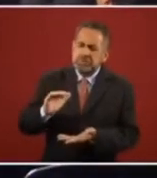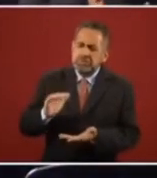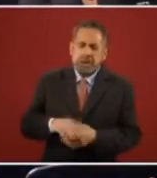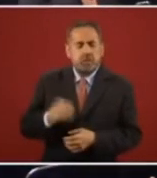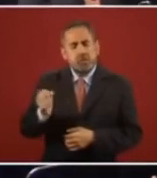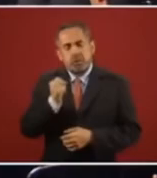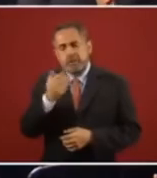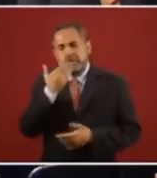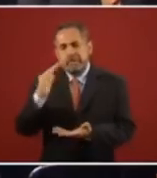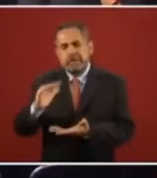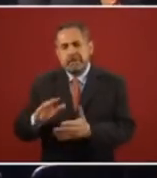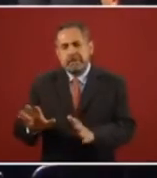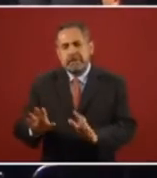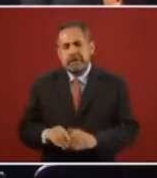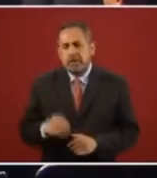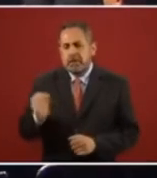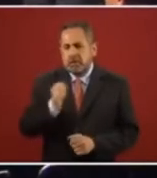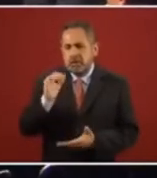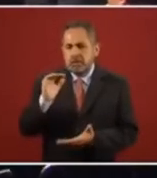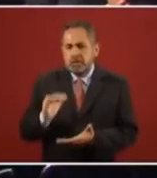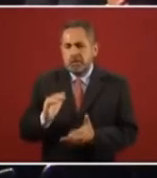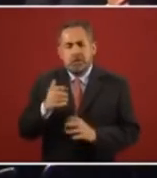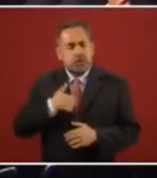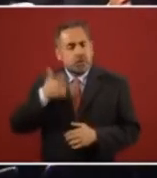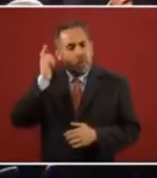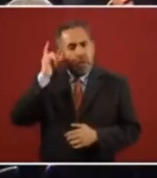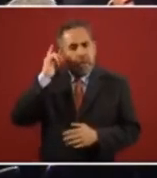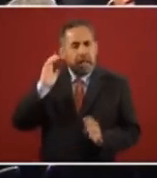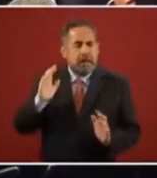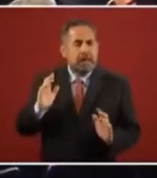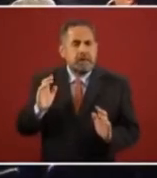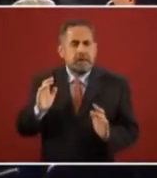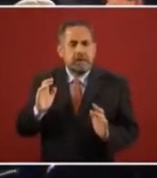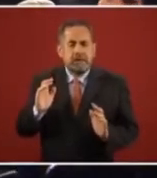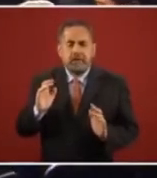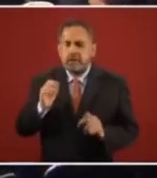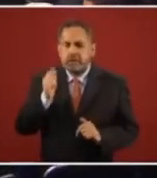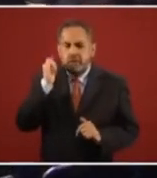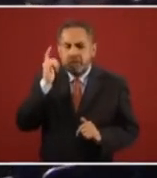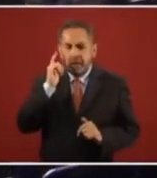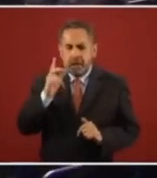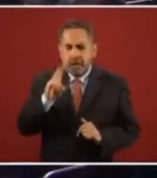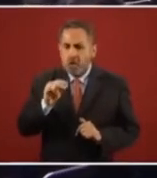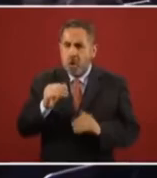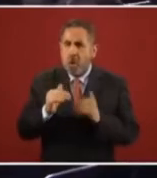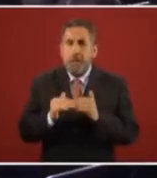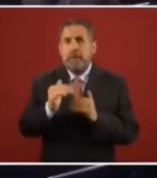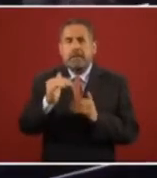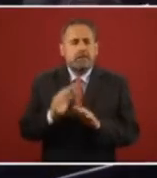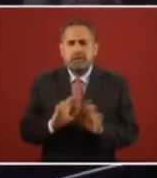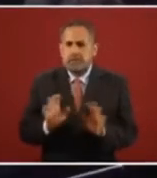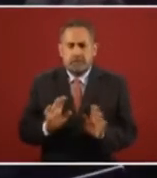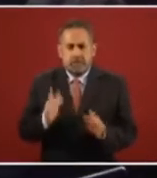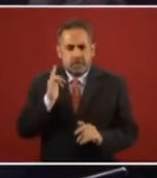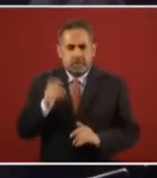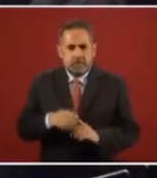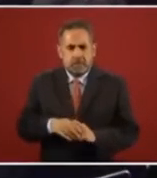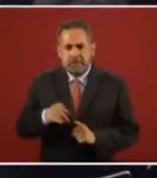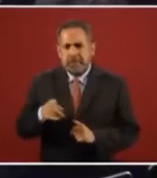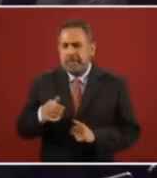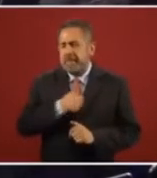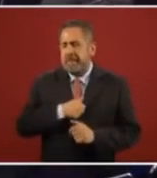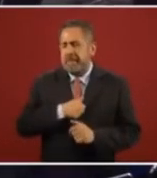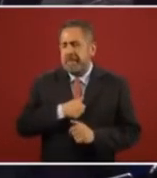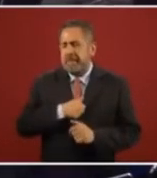afortunadamente afortunadamente y yo espero que no aumente porque eso daña